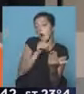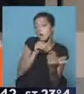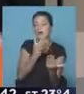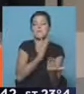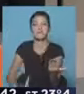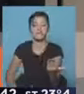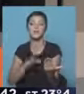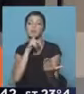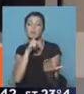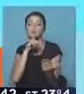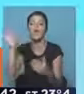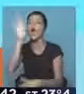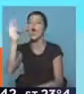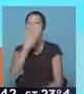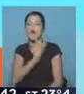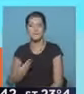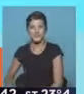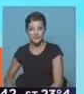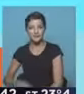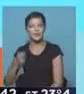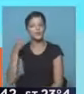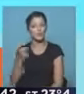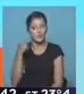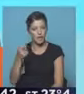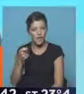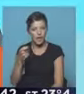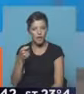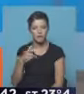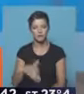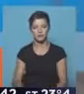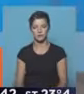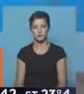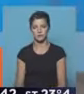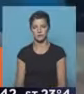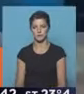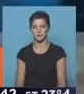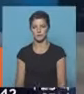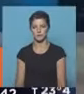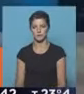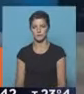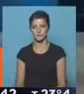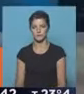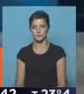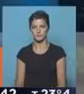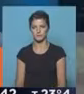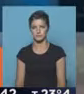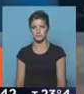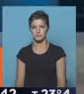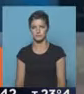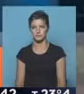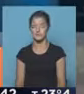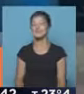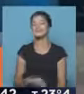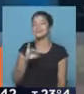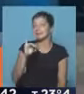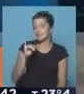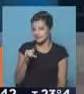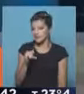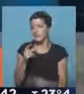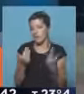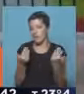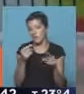turquía con erdogán no si digamos que concentran algunas cosas que se pueden encontrar en este tipo de